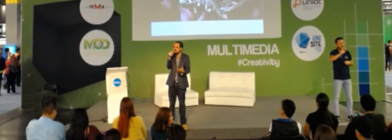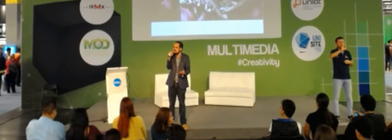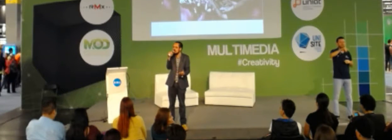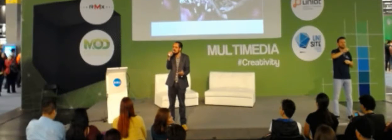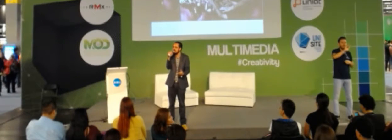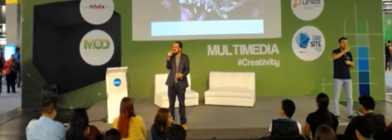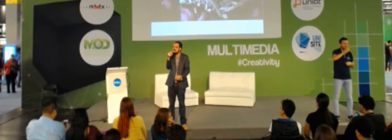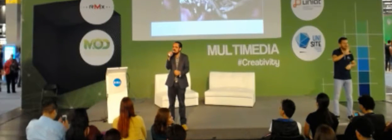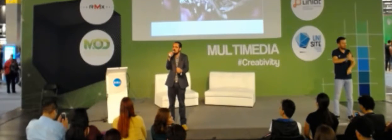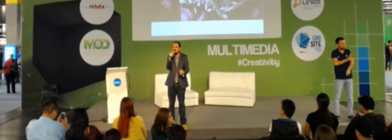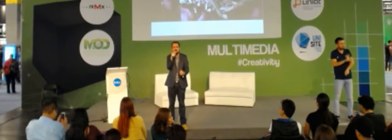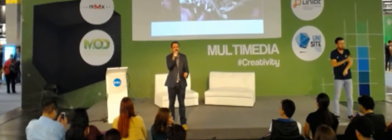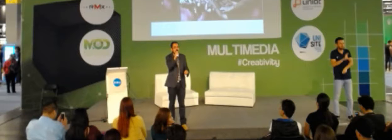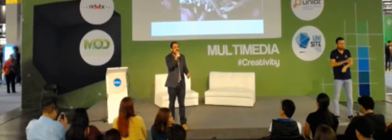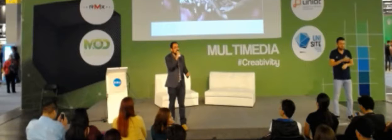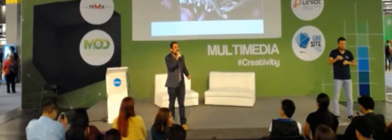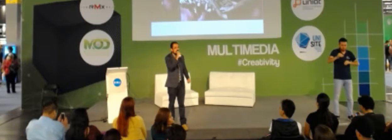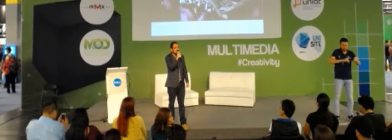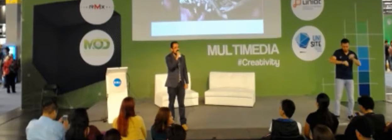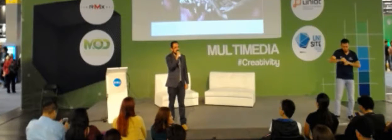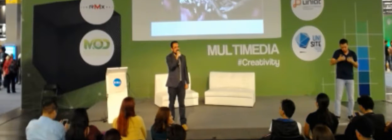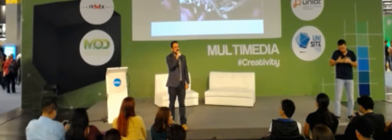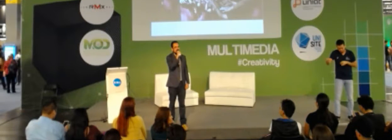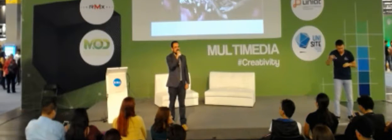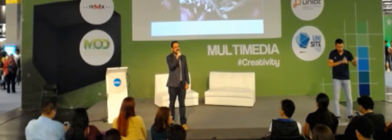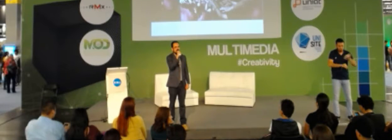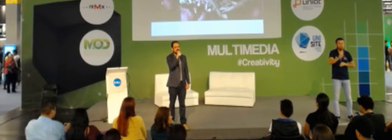en Flextronics, haciendo cuestiones de manufactura,